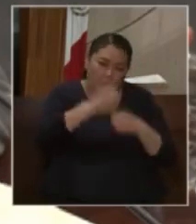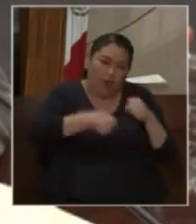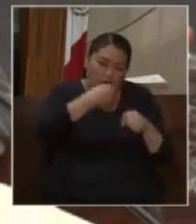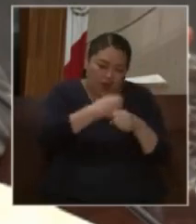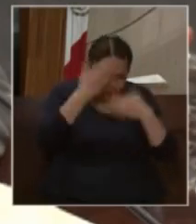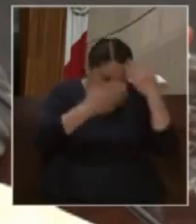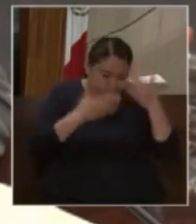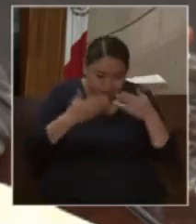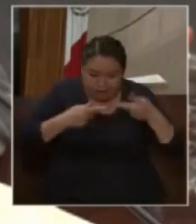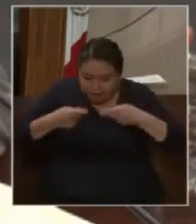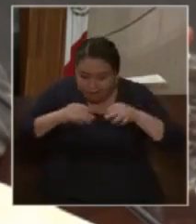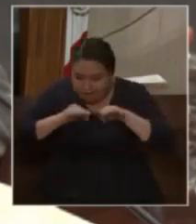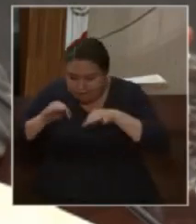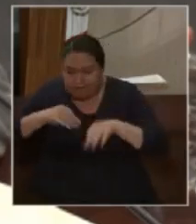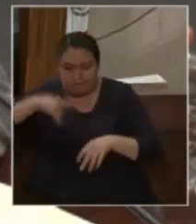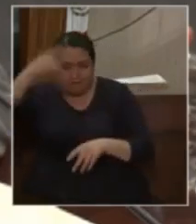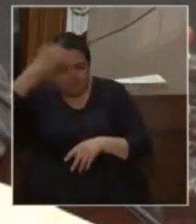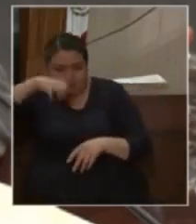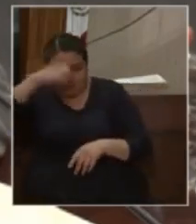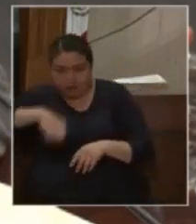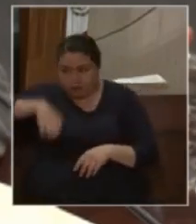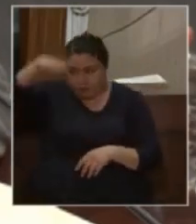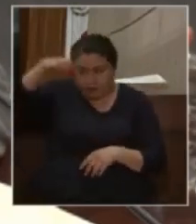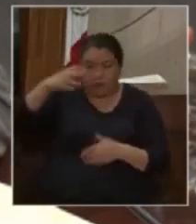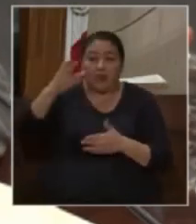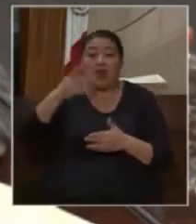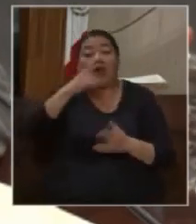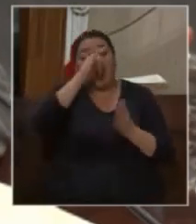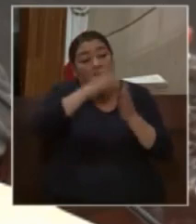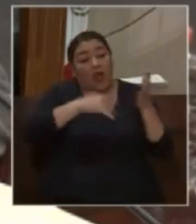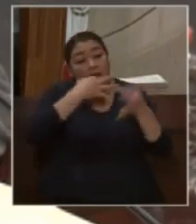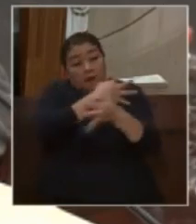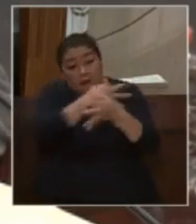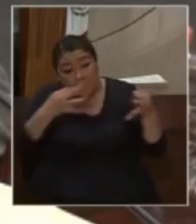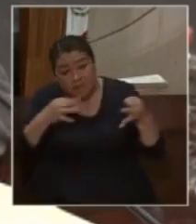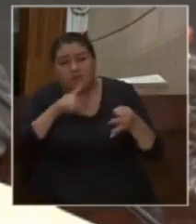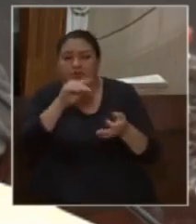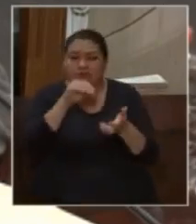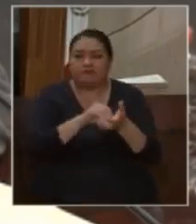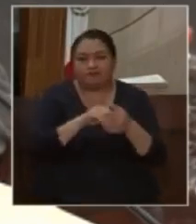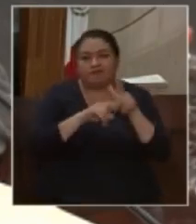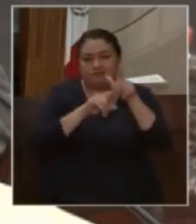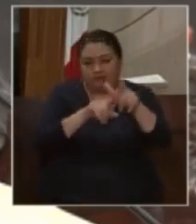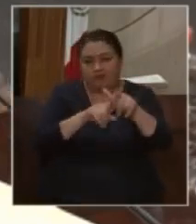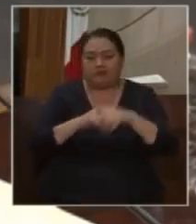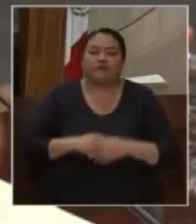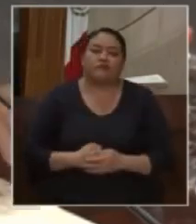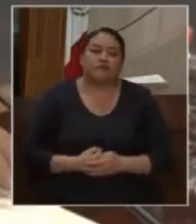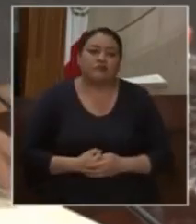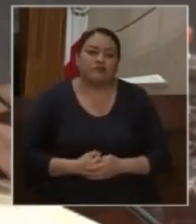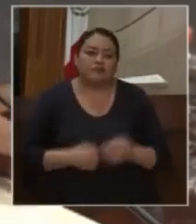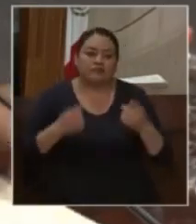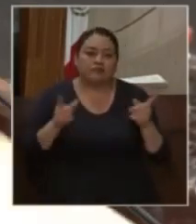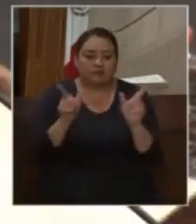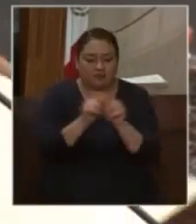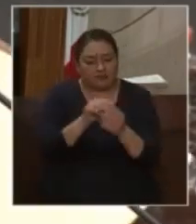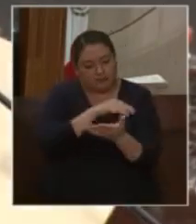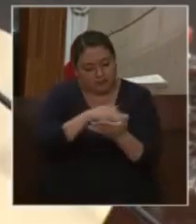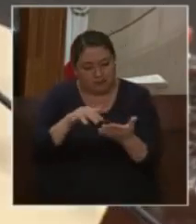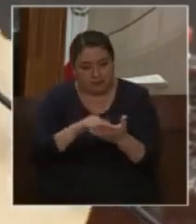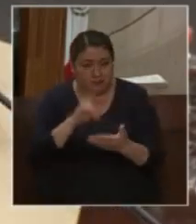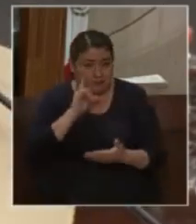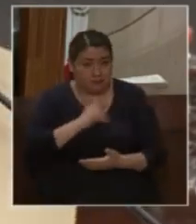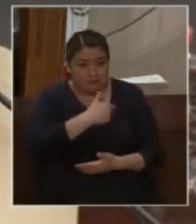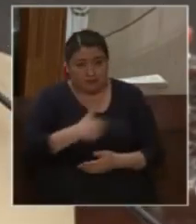profesional relevante. En consecuencia, la ponencia propone confirmar los actos impugnados en lo que fue materia de la impugnación. Es la cuenta,